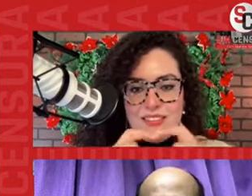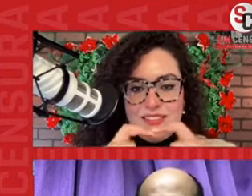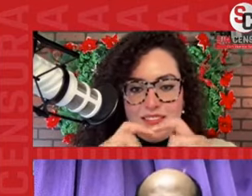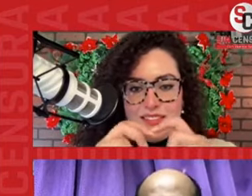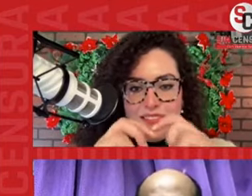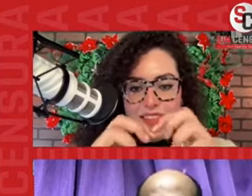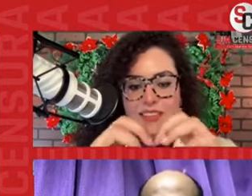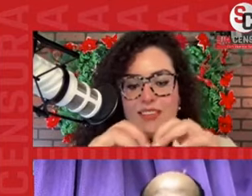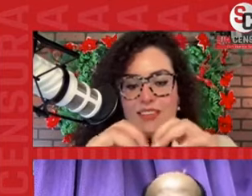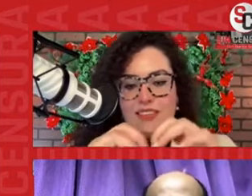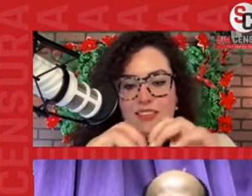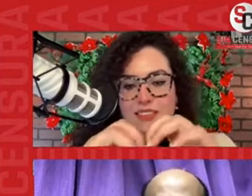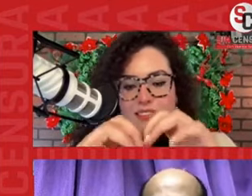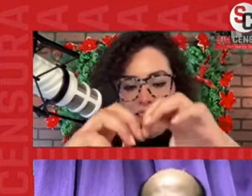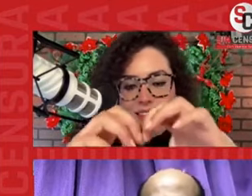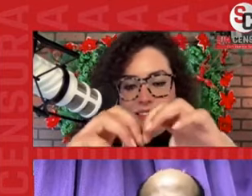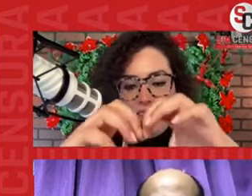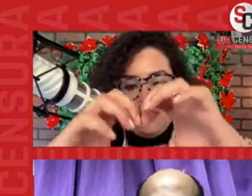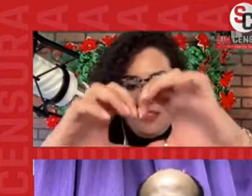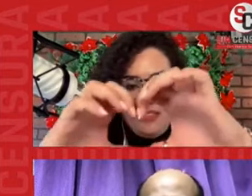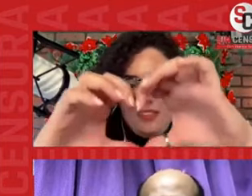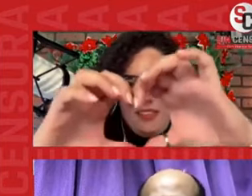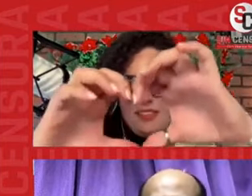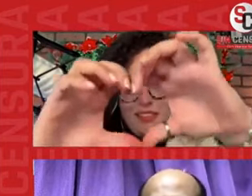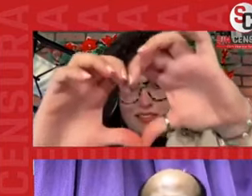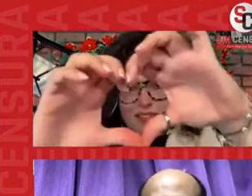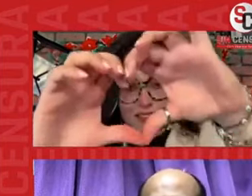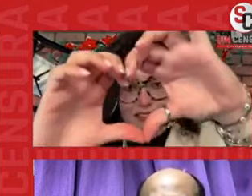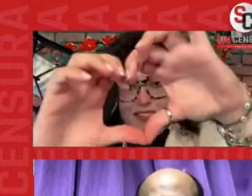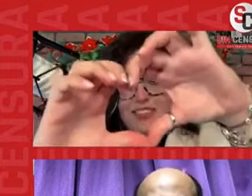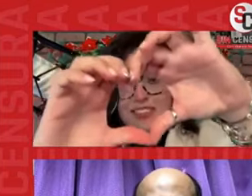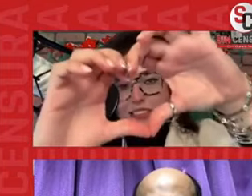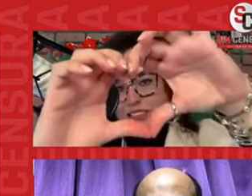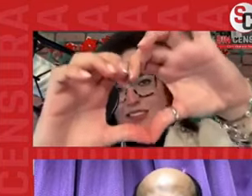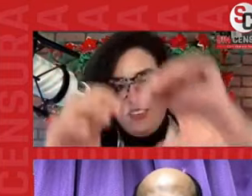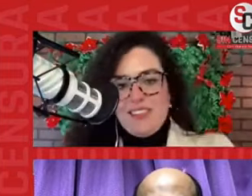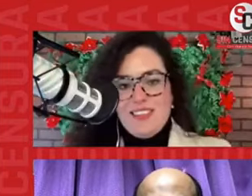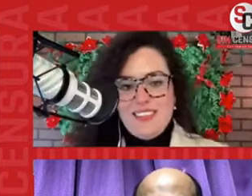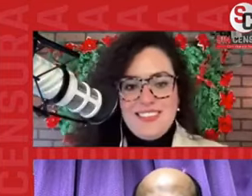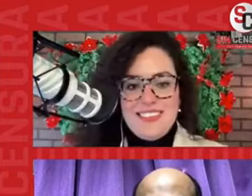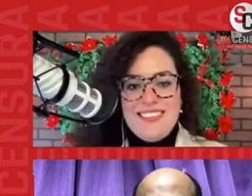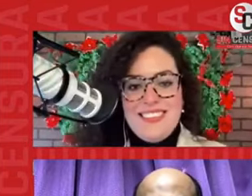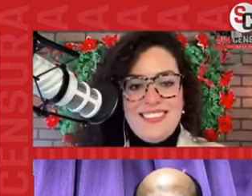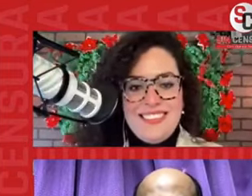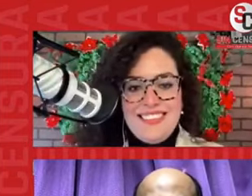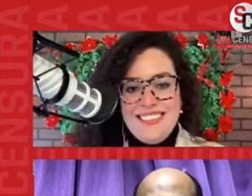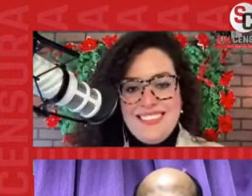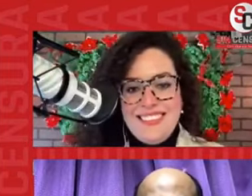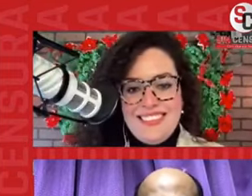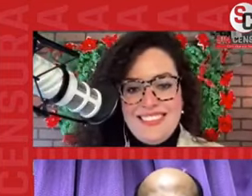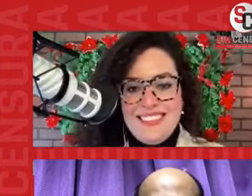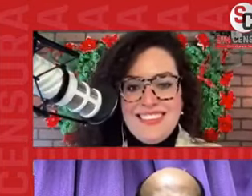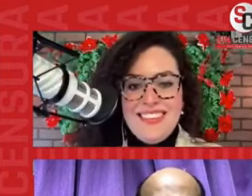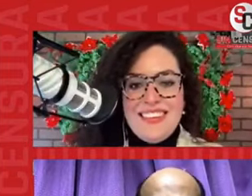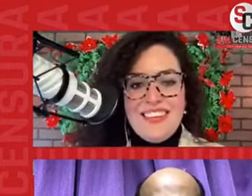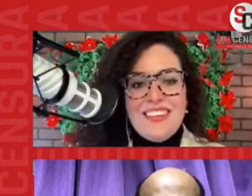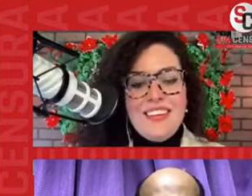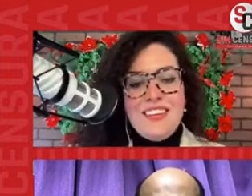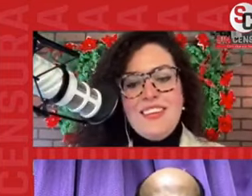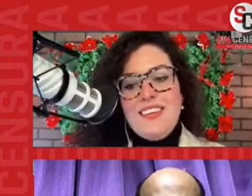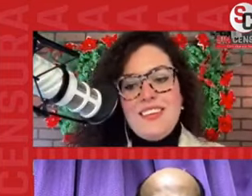Meme Yamel, a ti te apoyan en las noticias al Chile y en muchos espacios que también estás